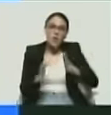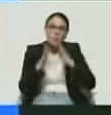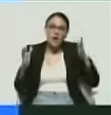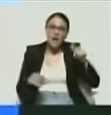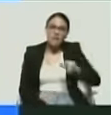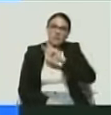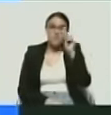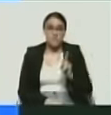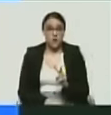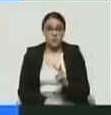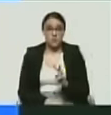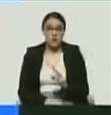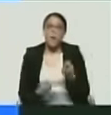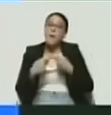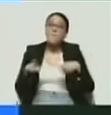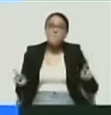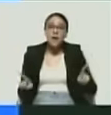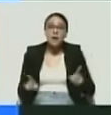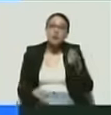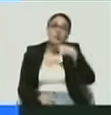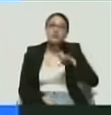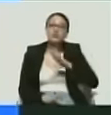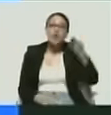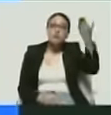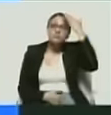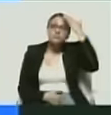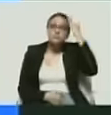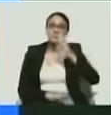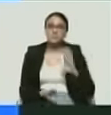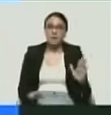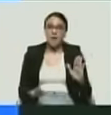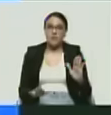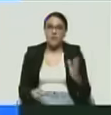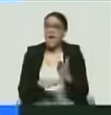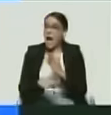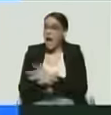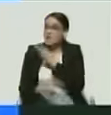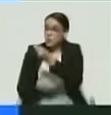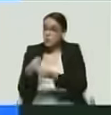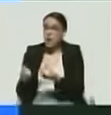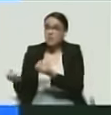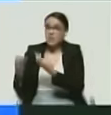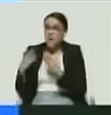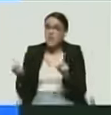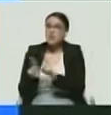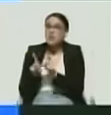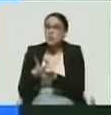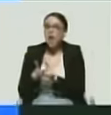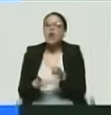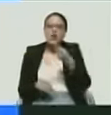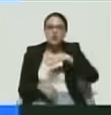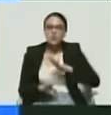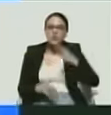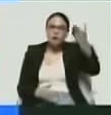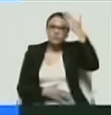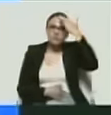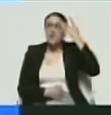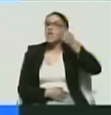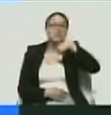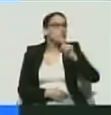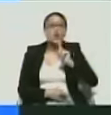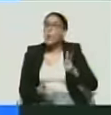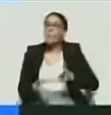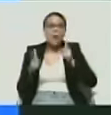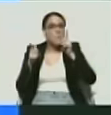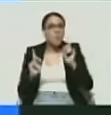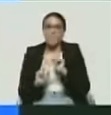Pues ya nosotros aprendimos de la experiencia se aprende. Y otro Guaidó no lo vamos